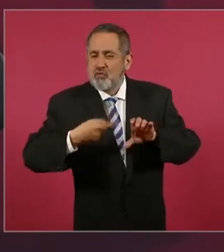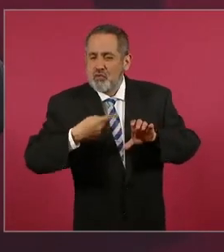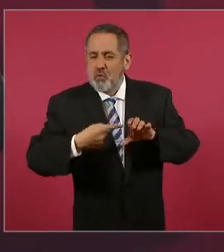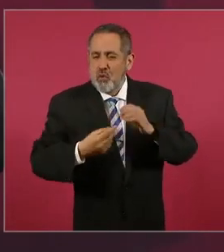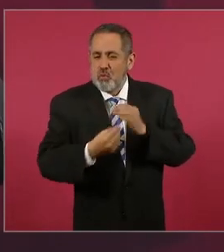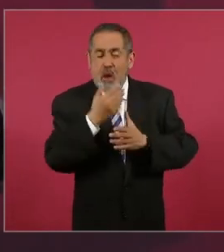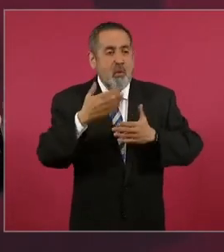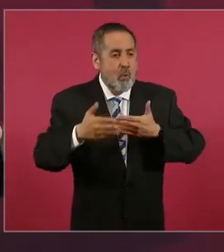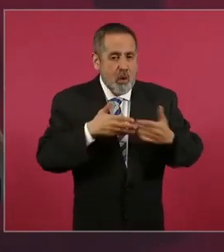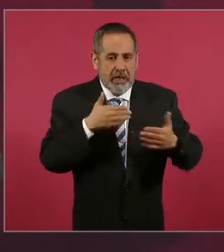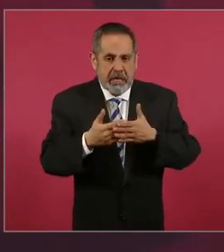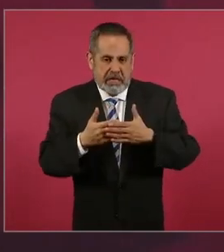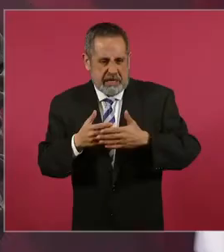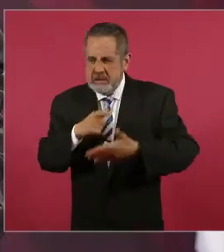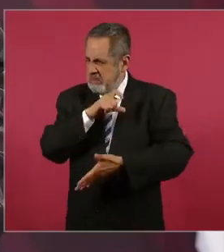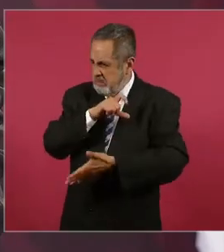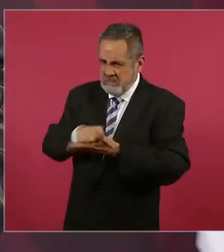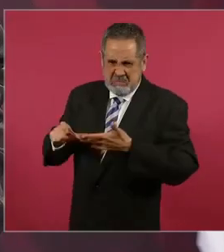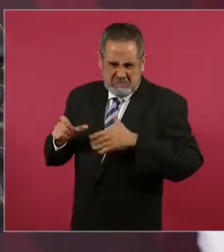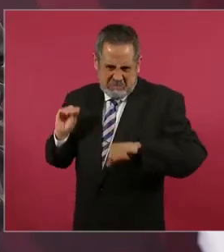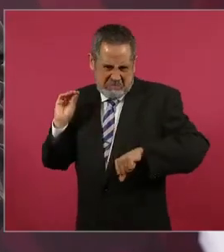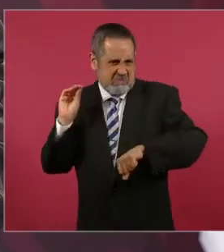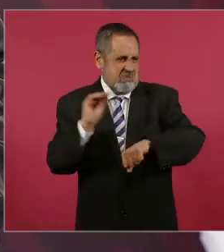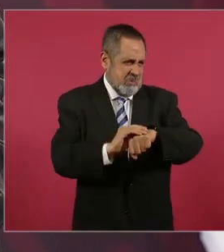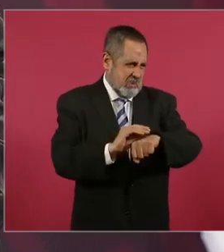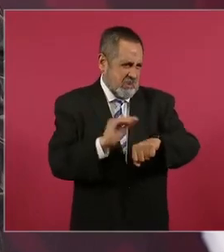con nuevos equipos